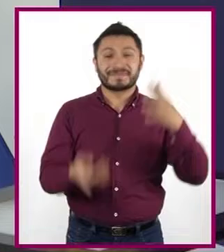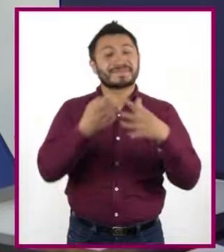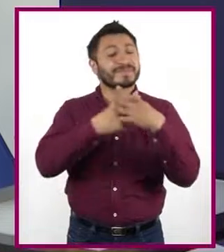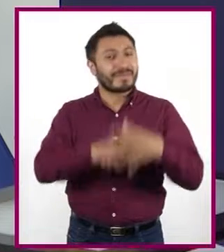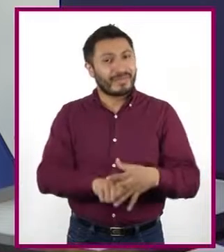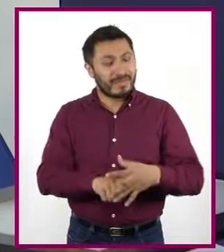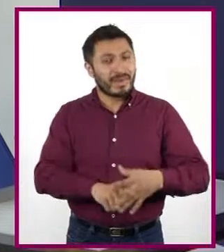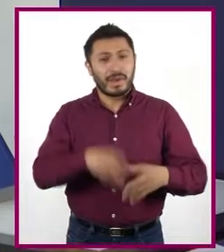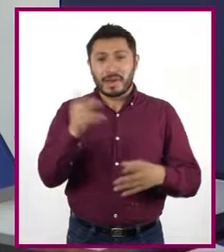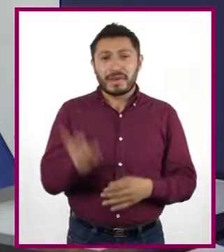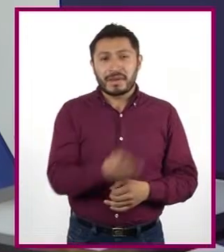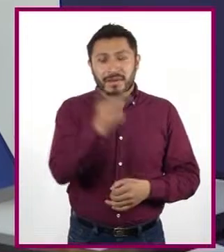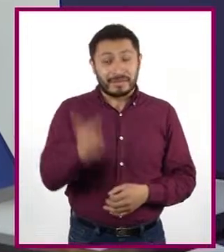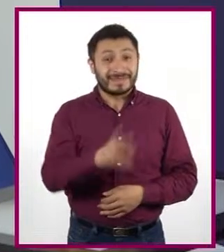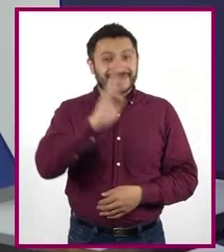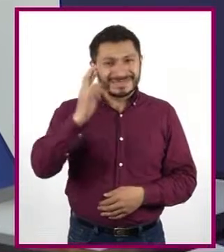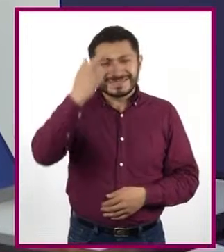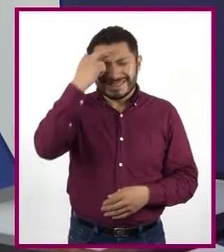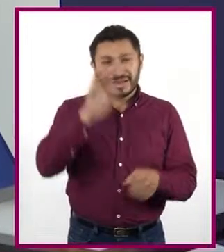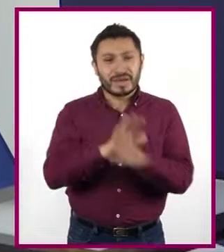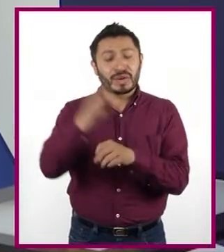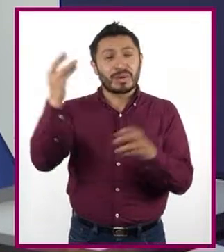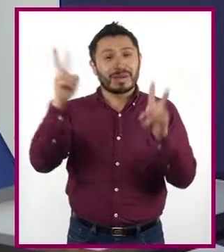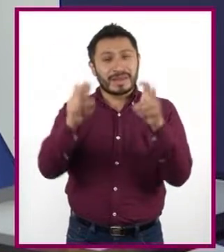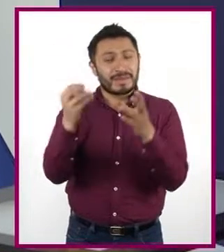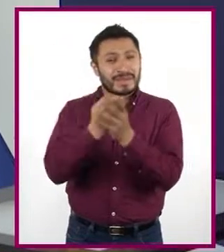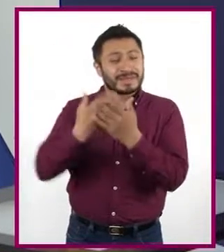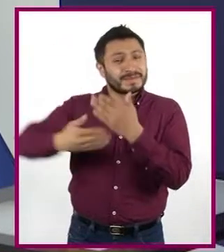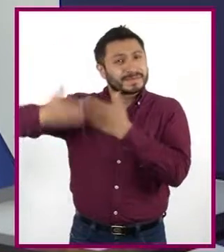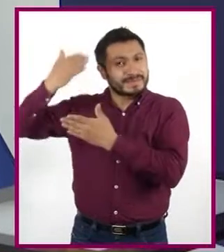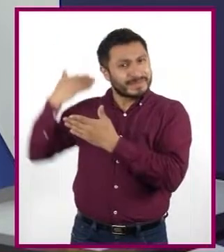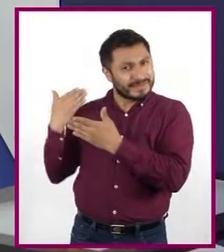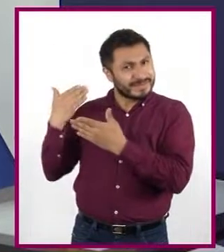Iniciemos con una pregunta. ¿Recuerdan qué vimos en la sesión anterior?